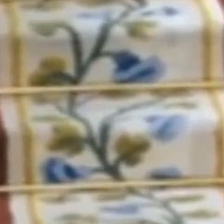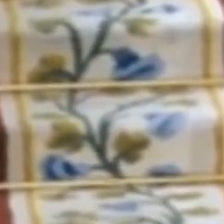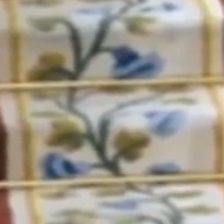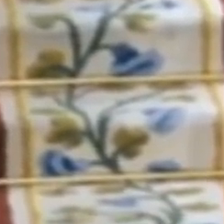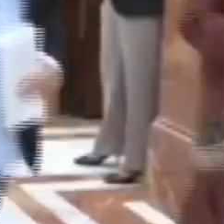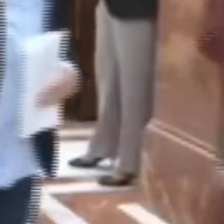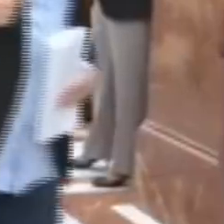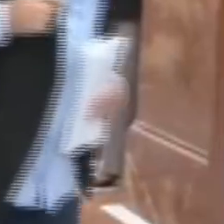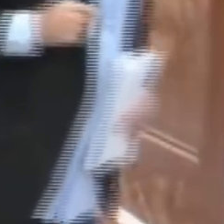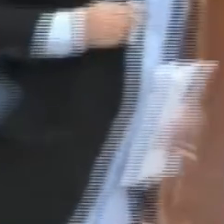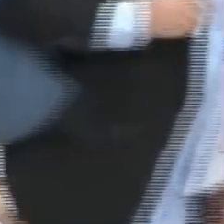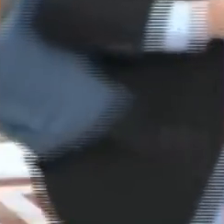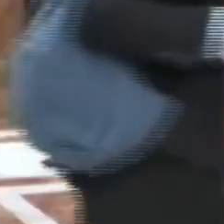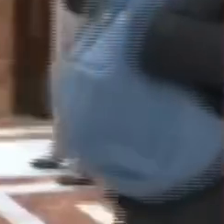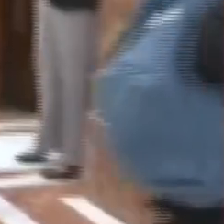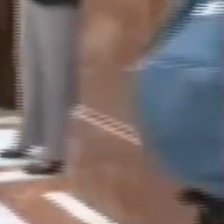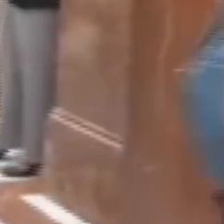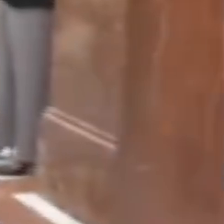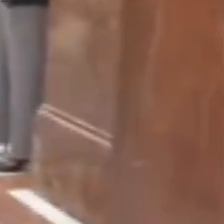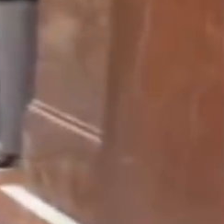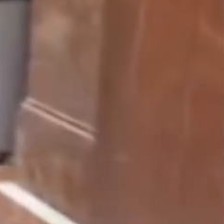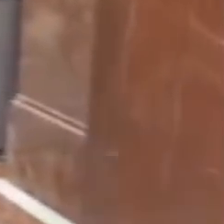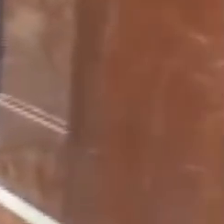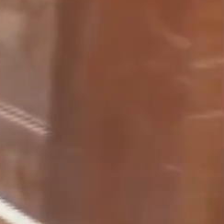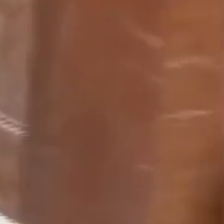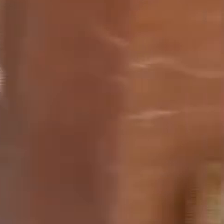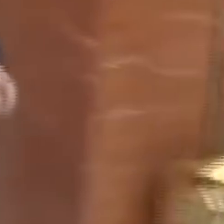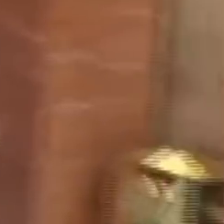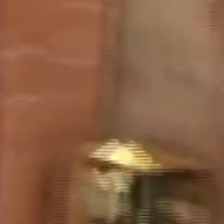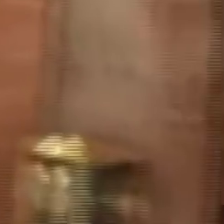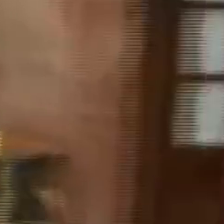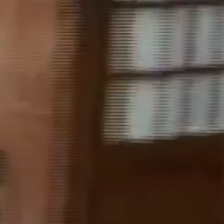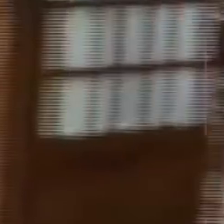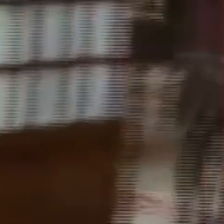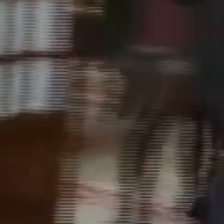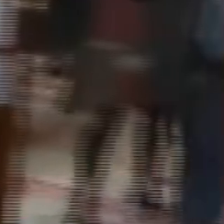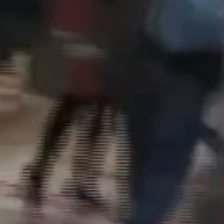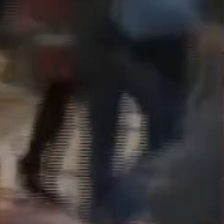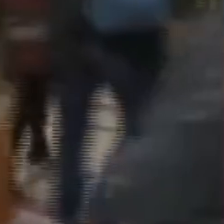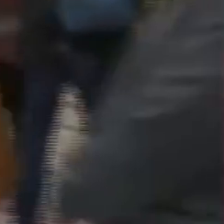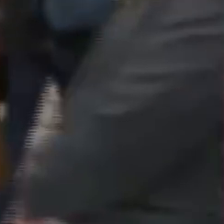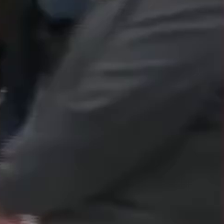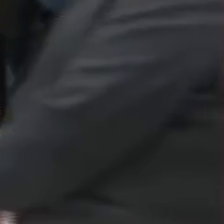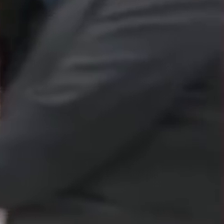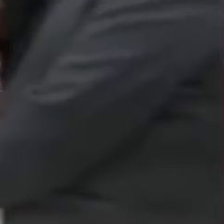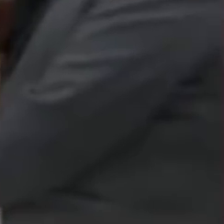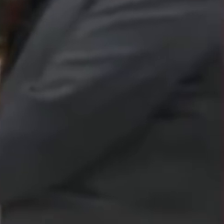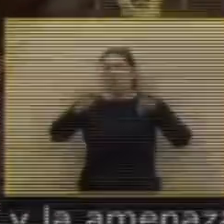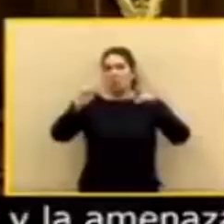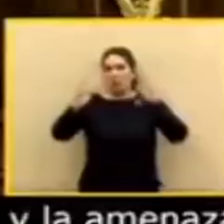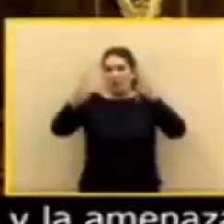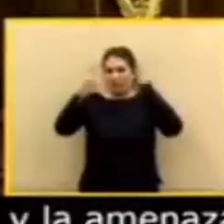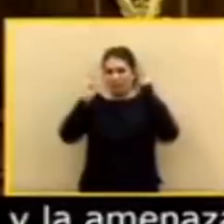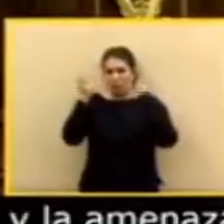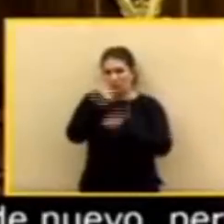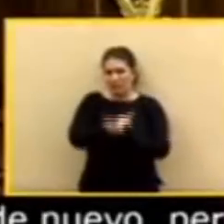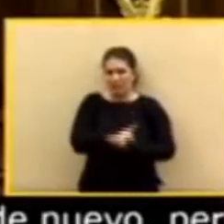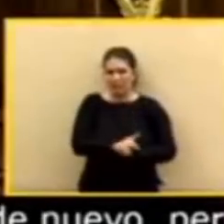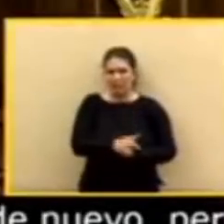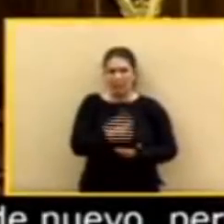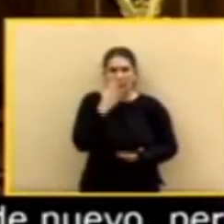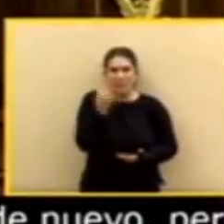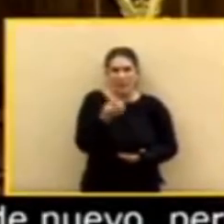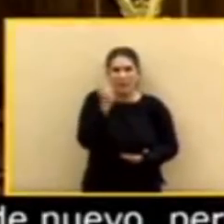le llenó de terror. Le llenó de terror porque él se ha comido la trágala de que